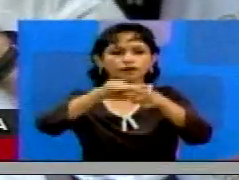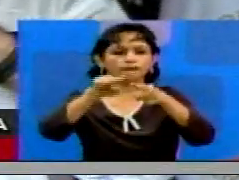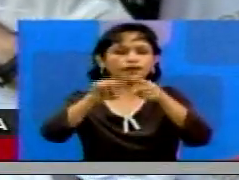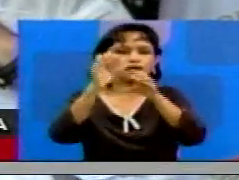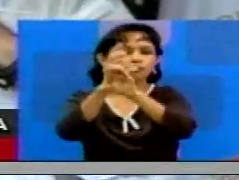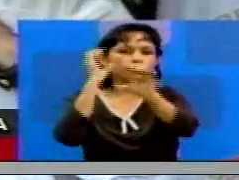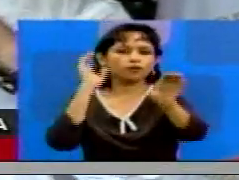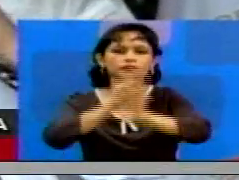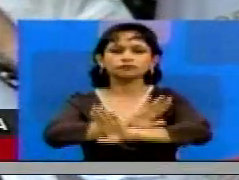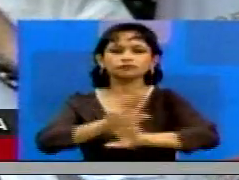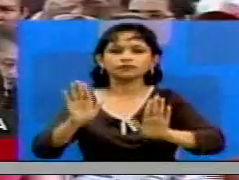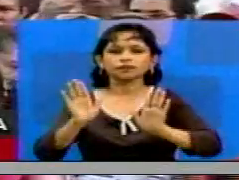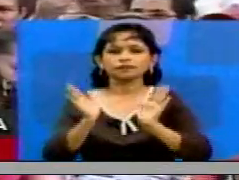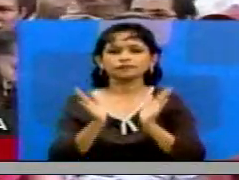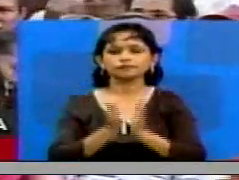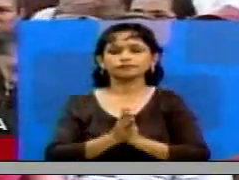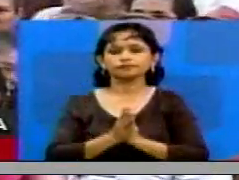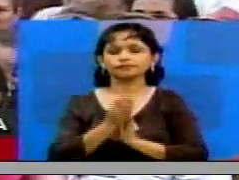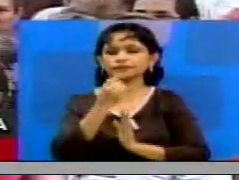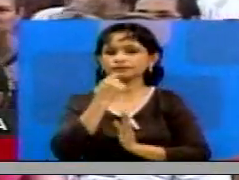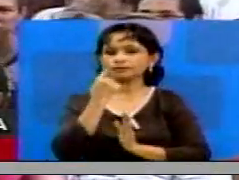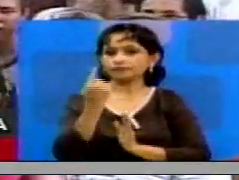2 córdobas con 50 centavos. Y